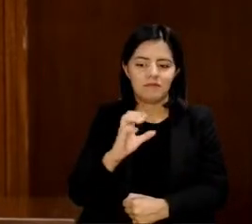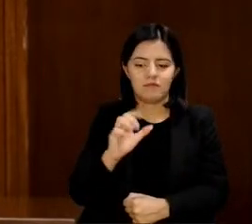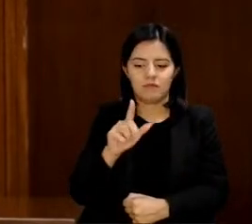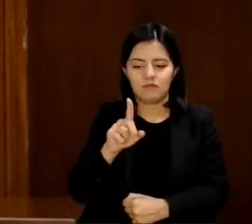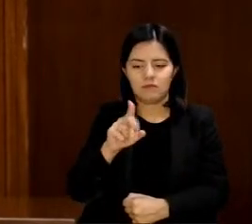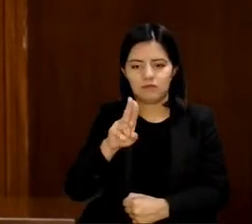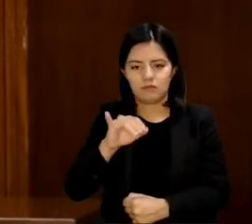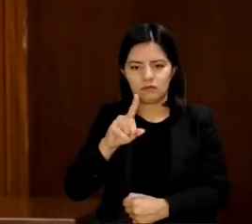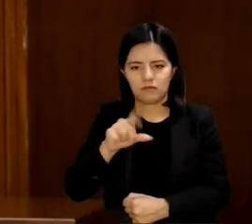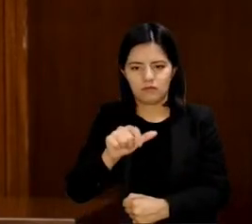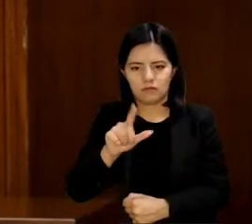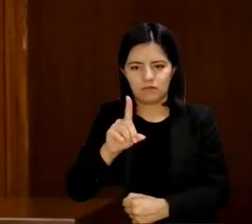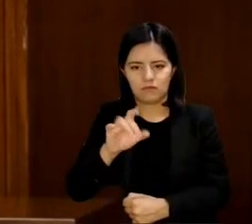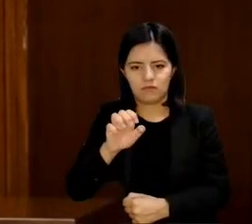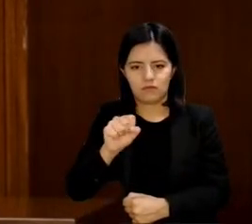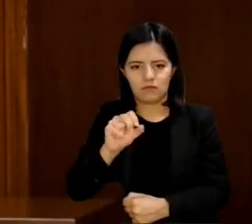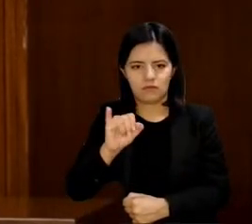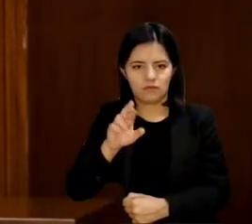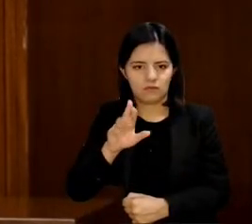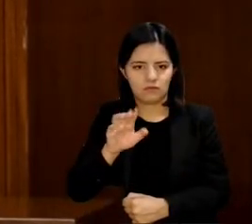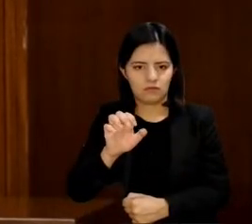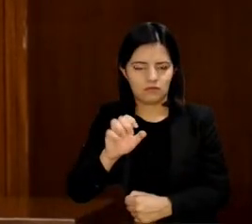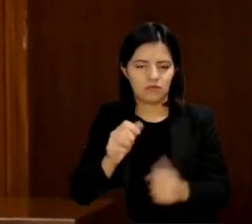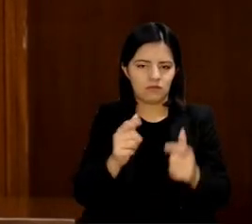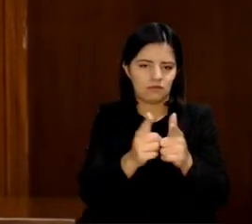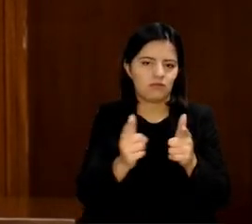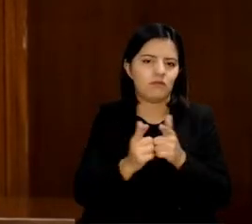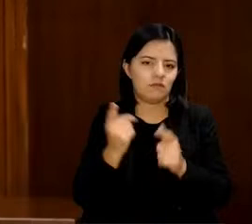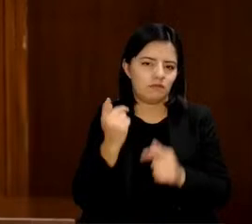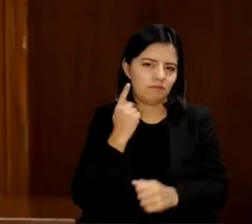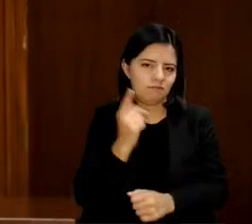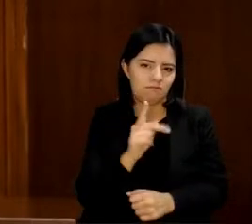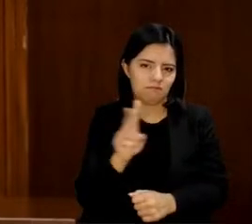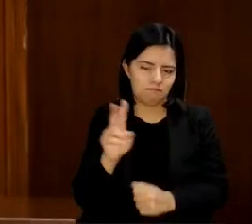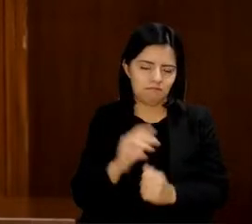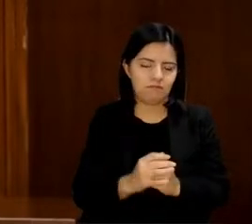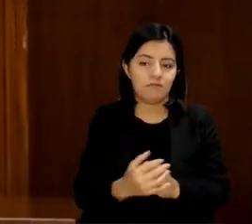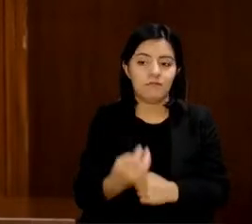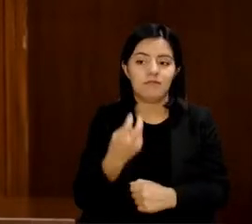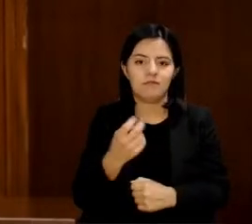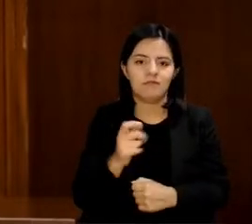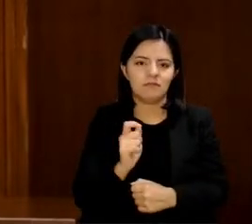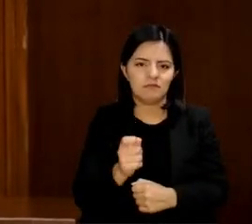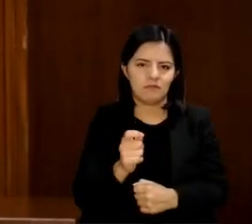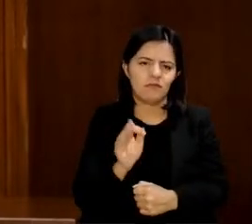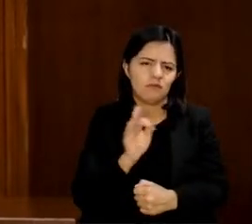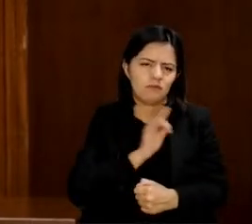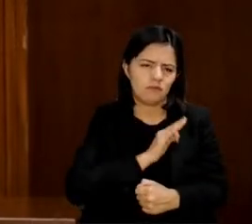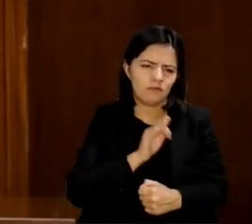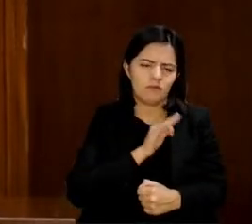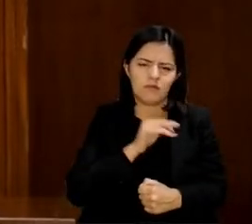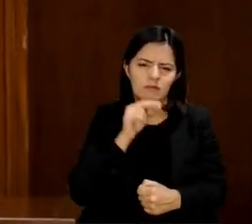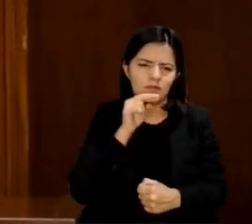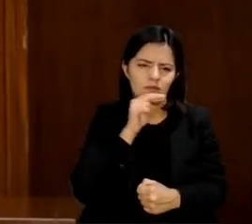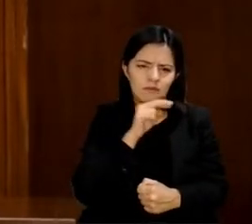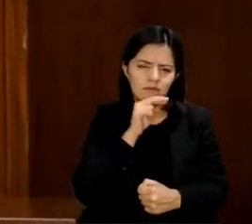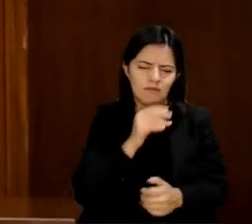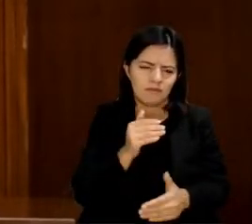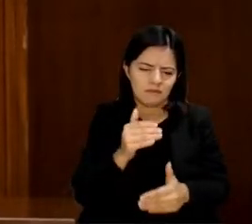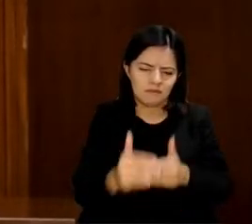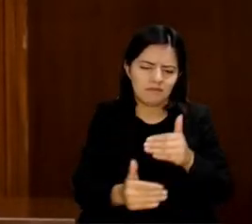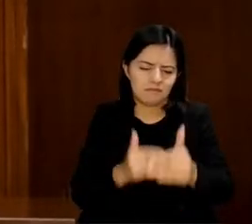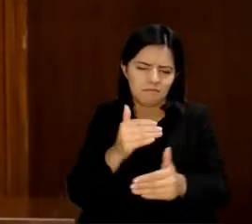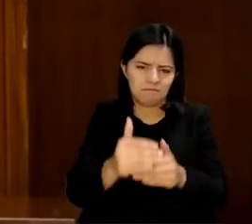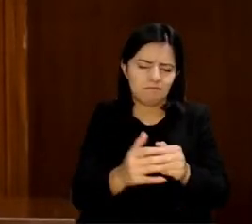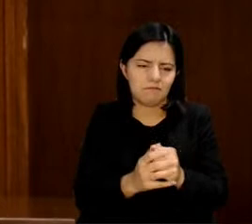Verde. En sujeción a la técnica legislativa y en observancia de principio de economía procesal, advirtiendo que se